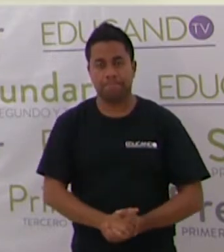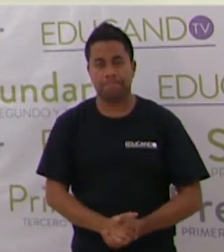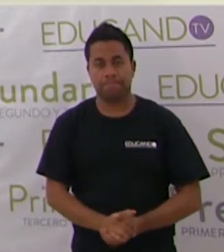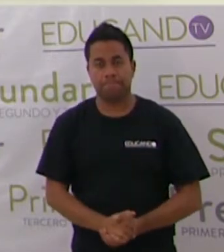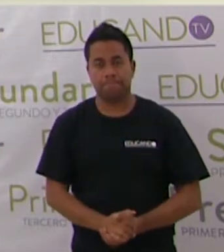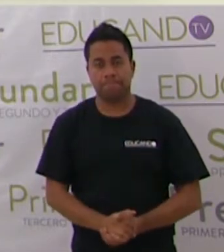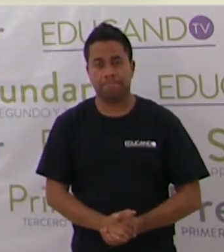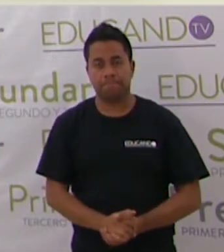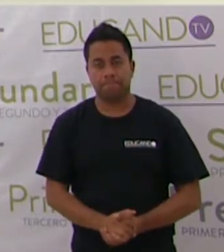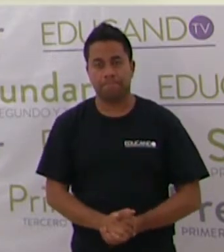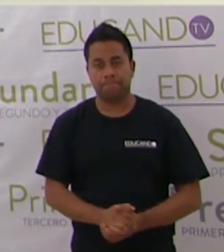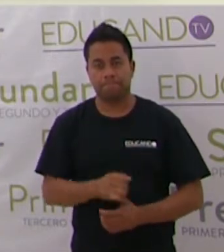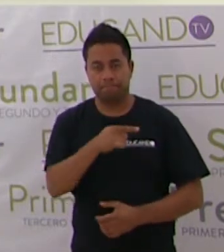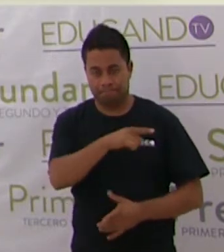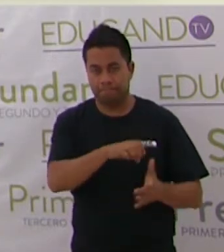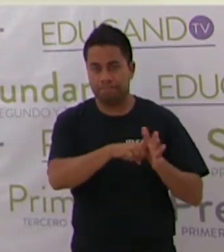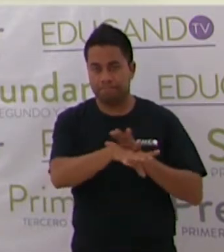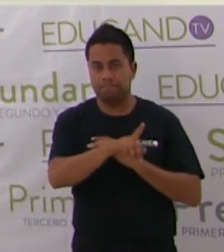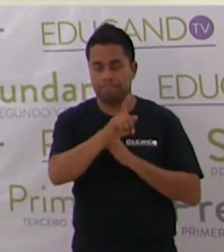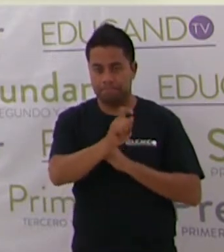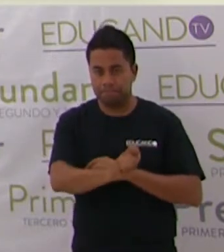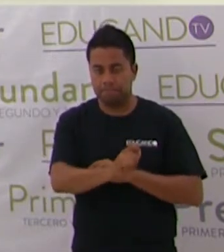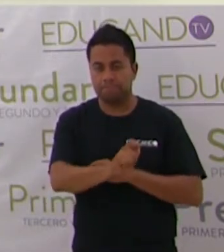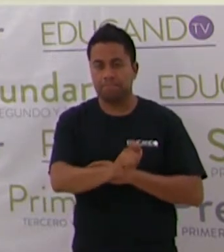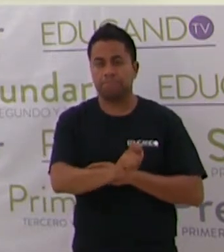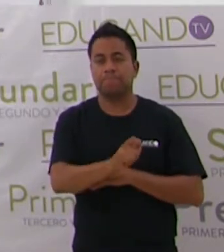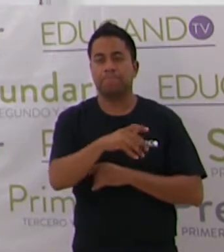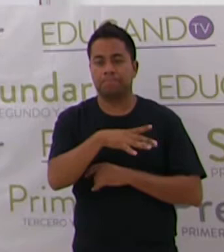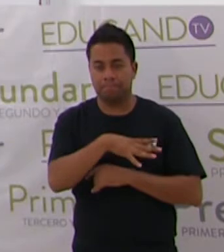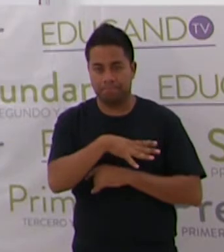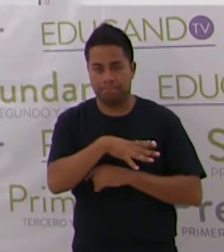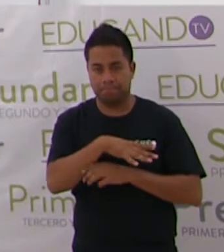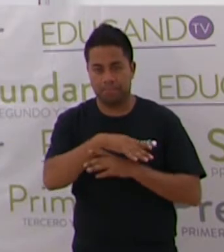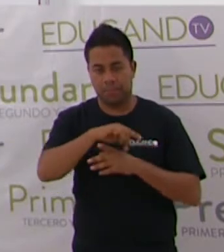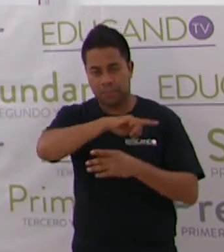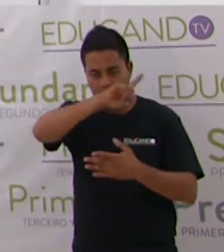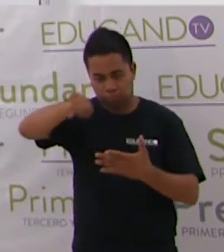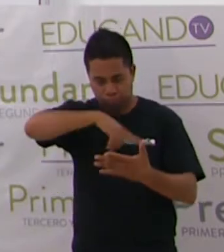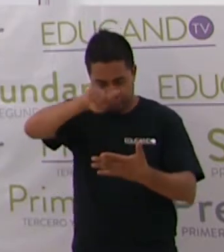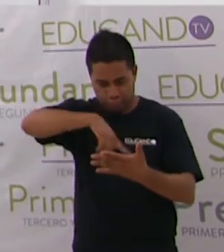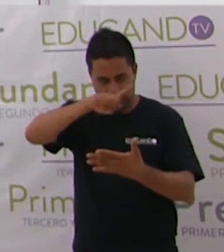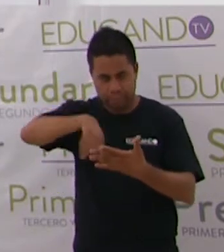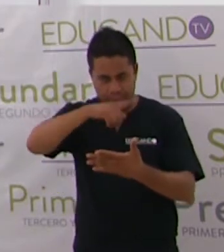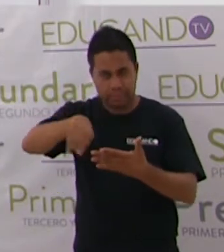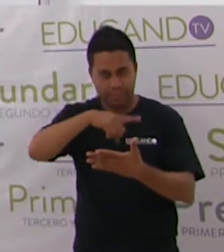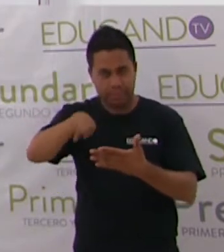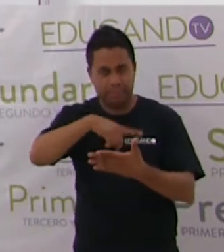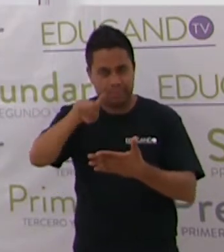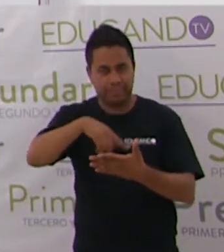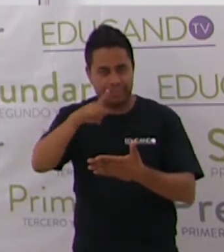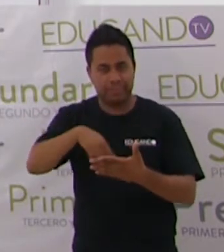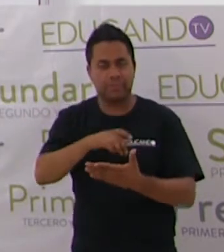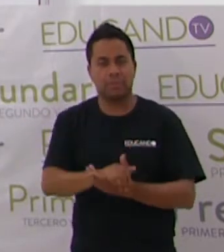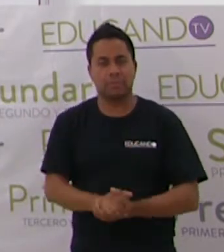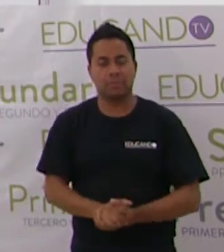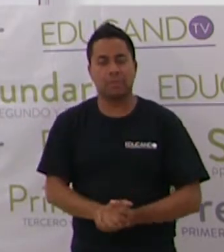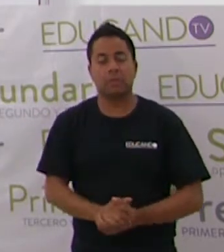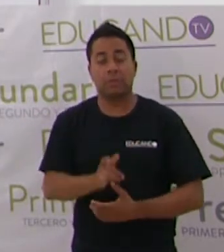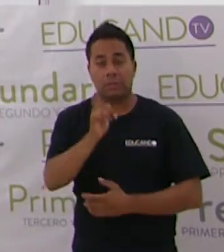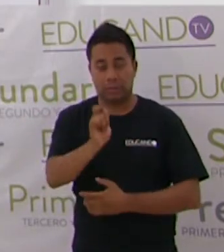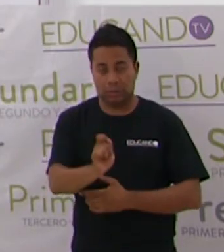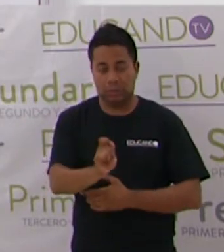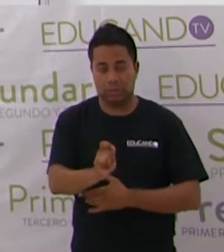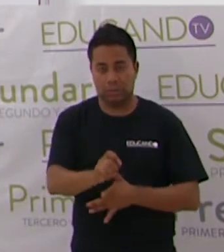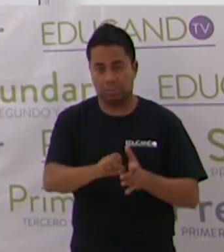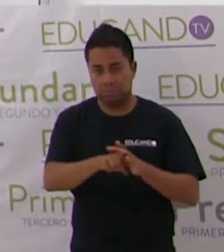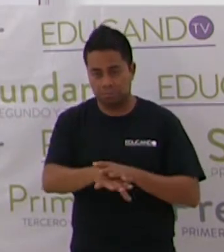esto es un evento, es una ruleta, donde